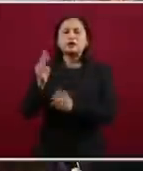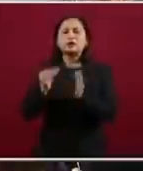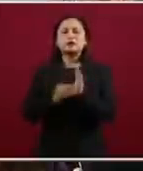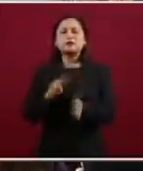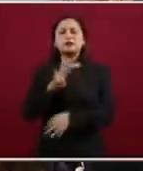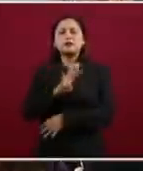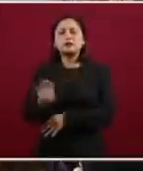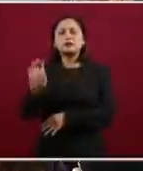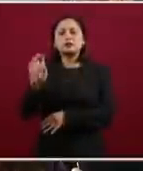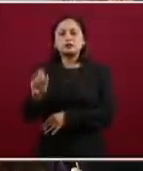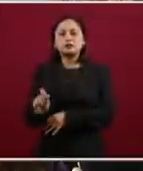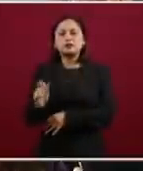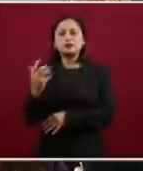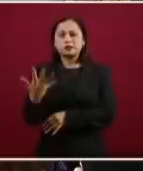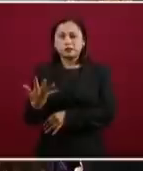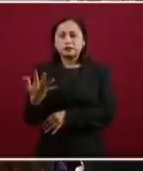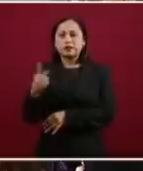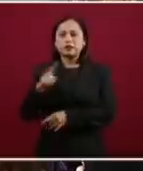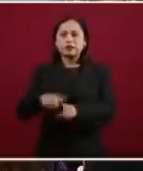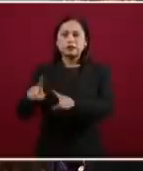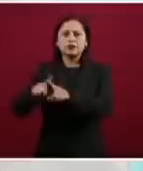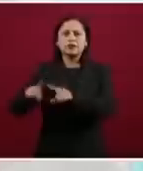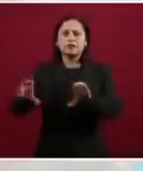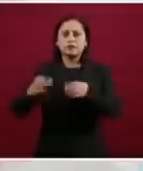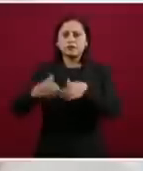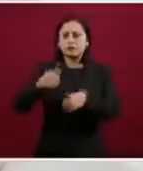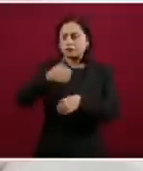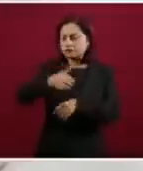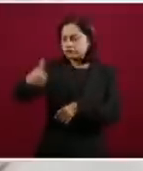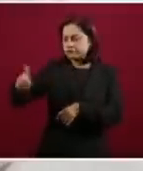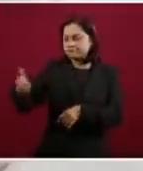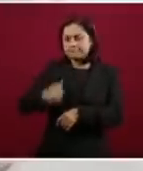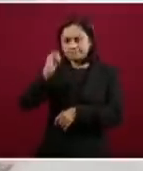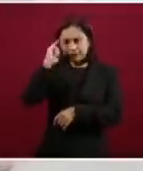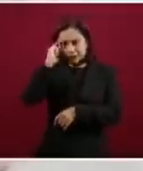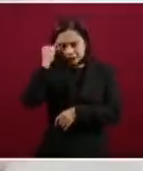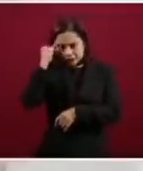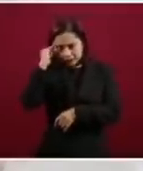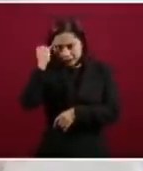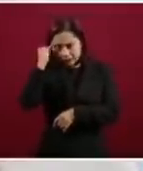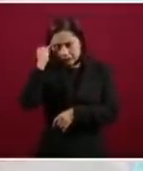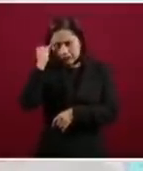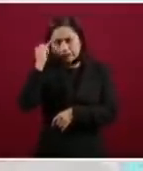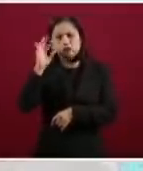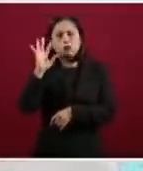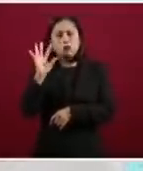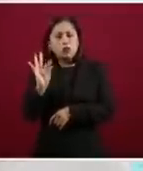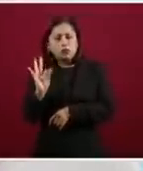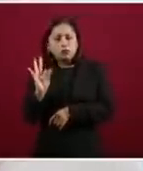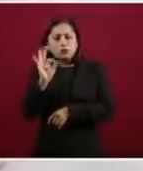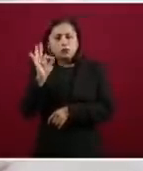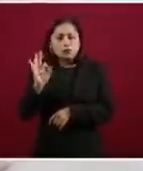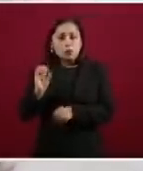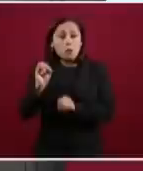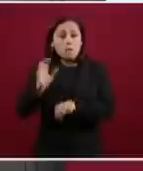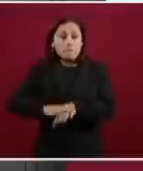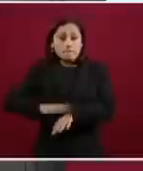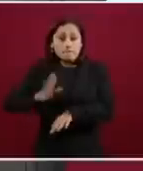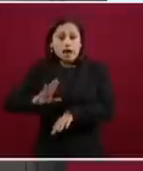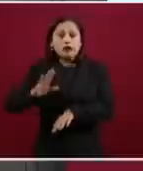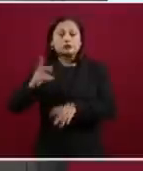3.425 localidades indígenas con más de 40% y más de población indígena que